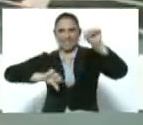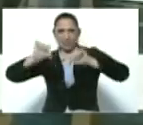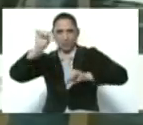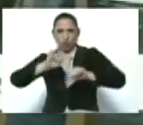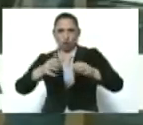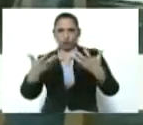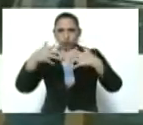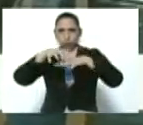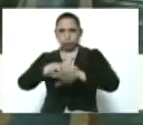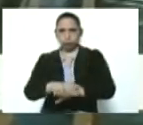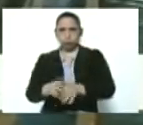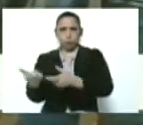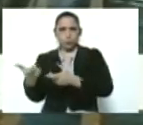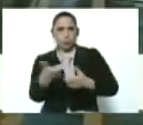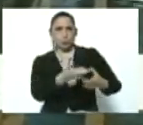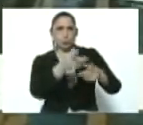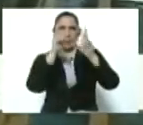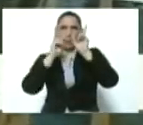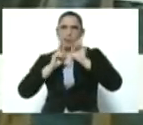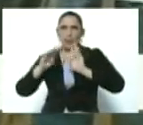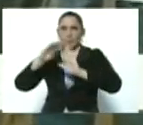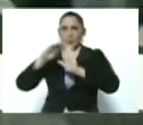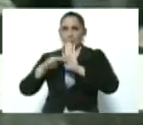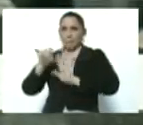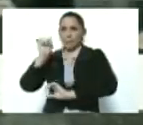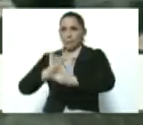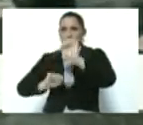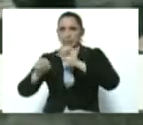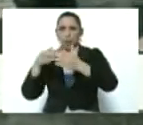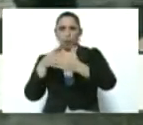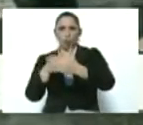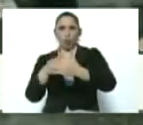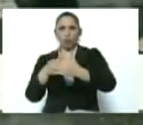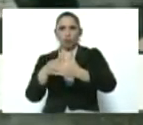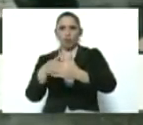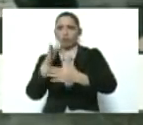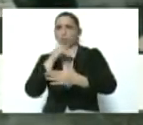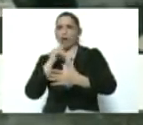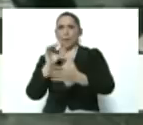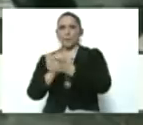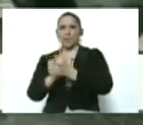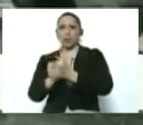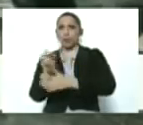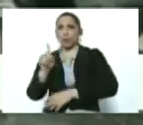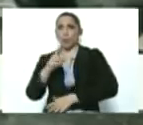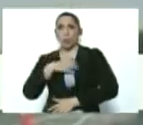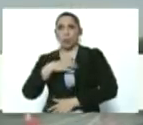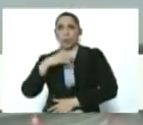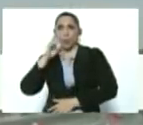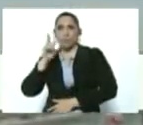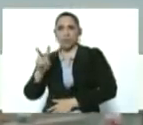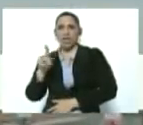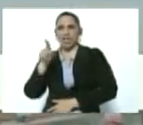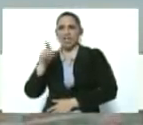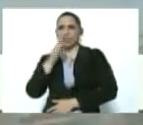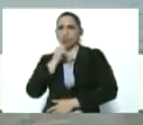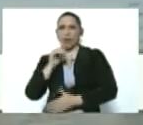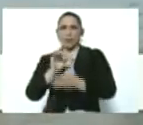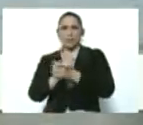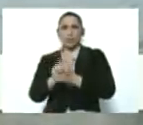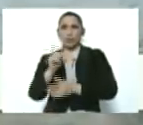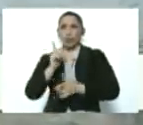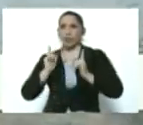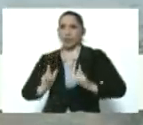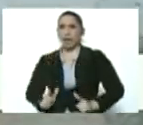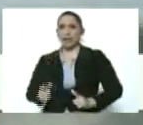contribuyendo con esas medidas preventivas contra ese enemigo invisible que es enemigo que no descansa y que